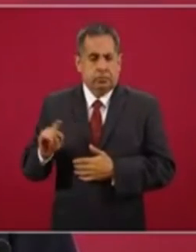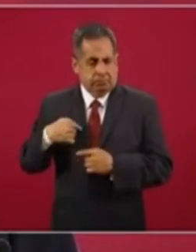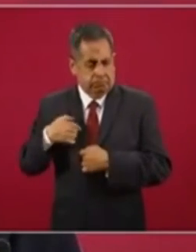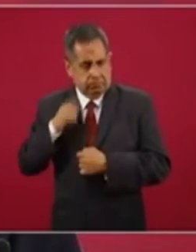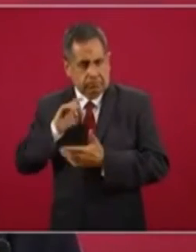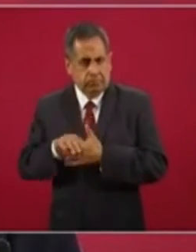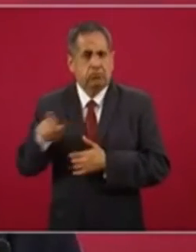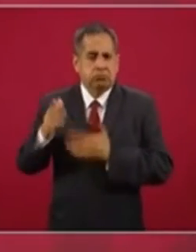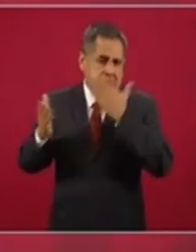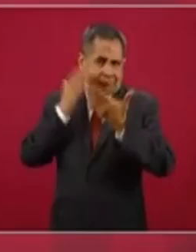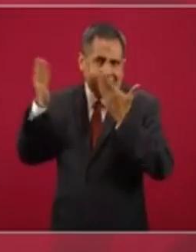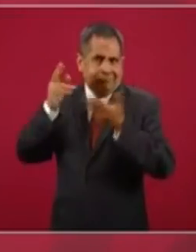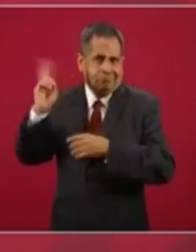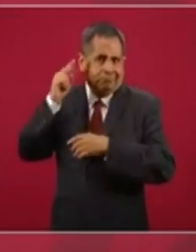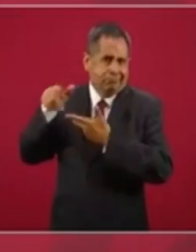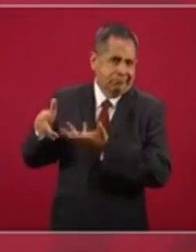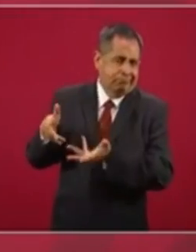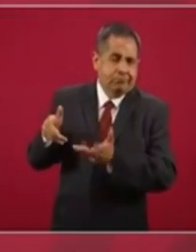pues es académica,